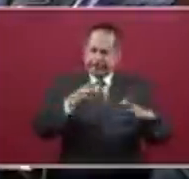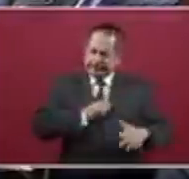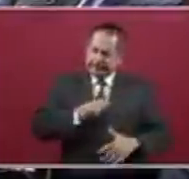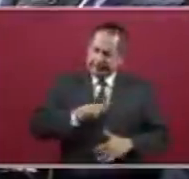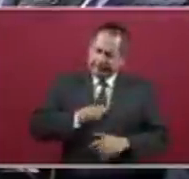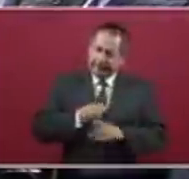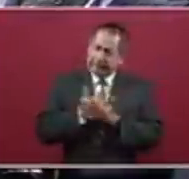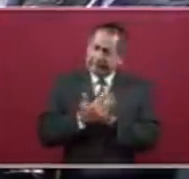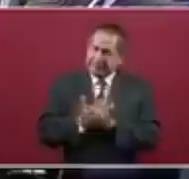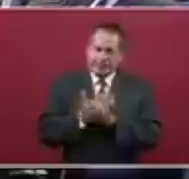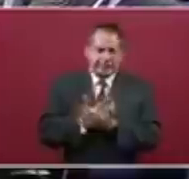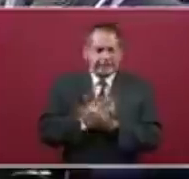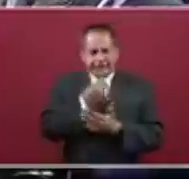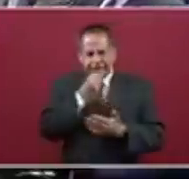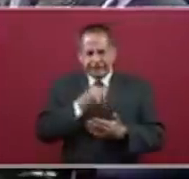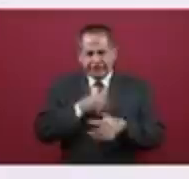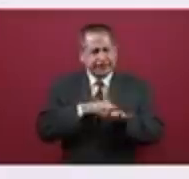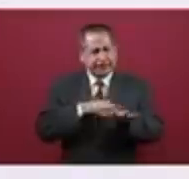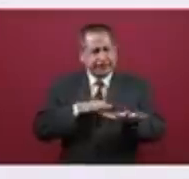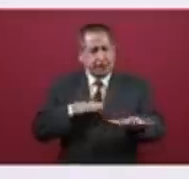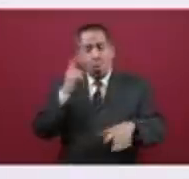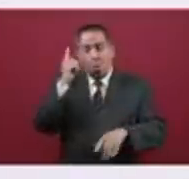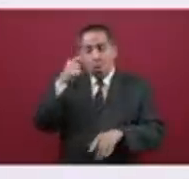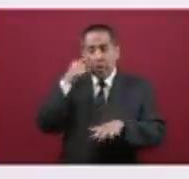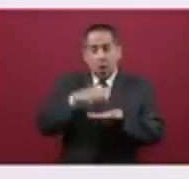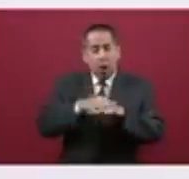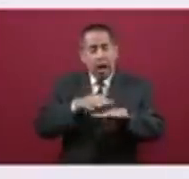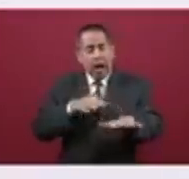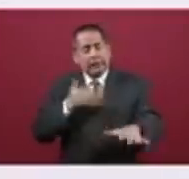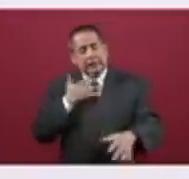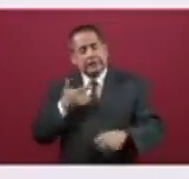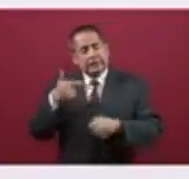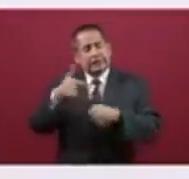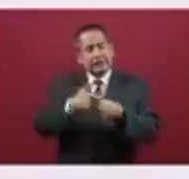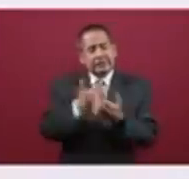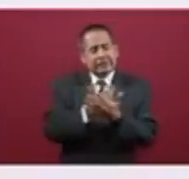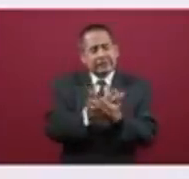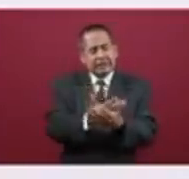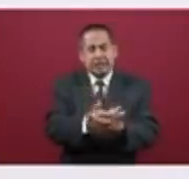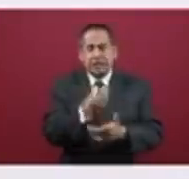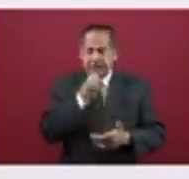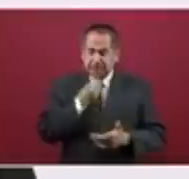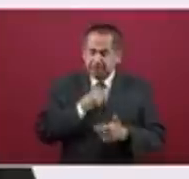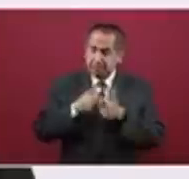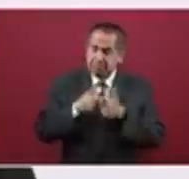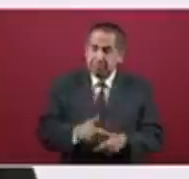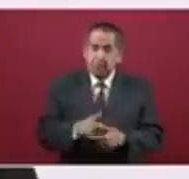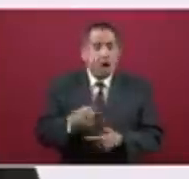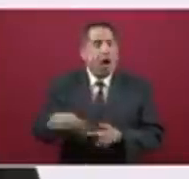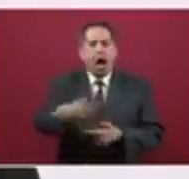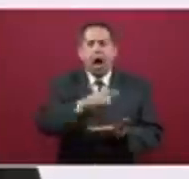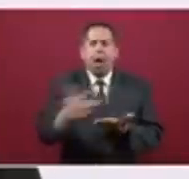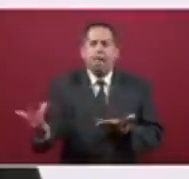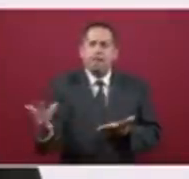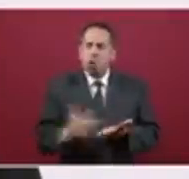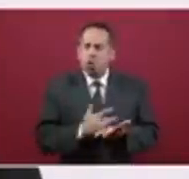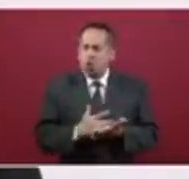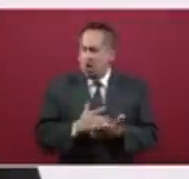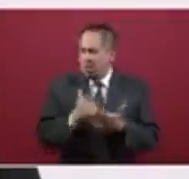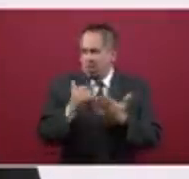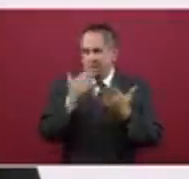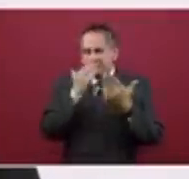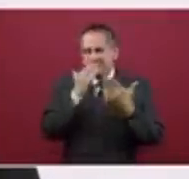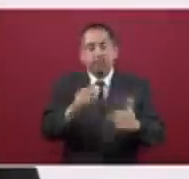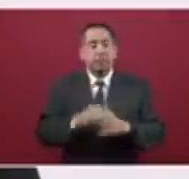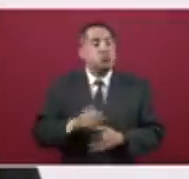esperar hasta más de una hora para cargar gasolina y nos apoyar bien